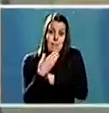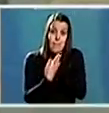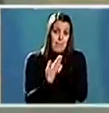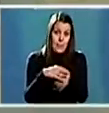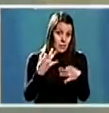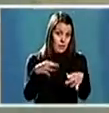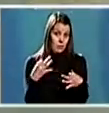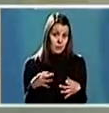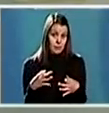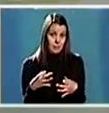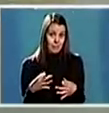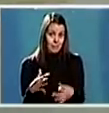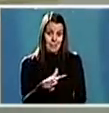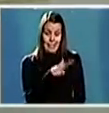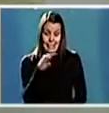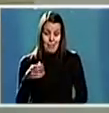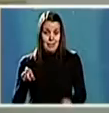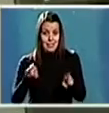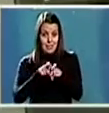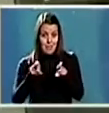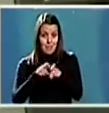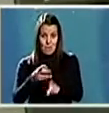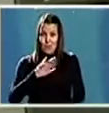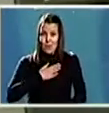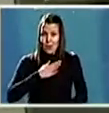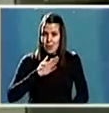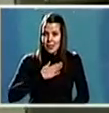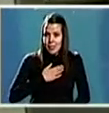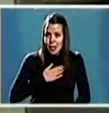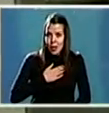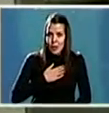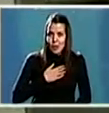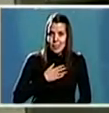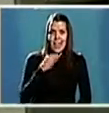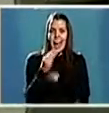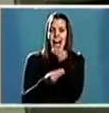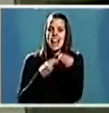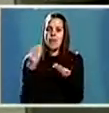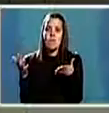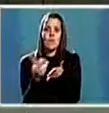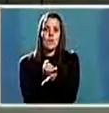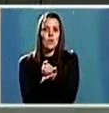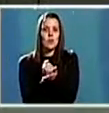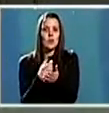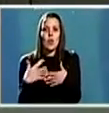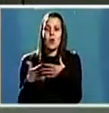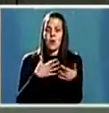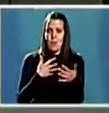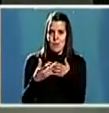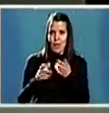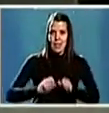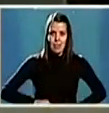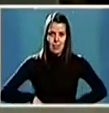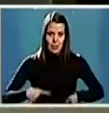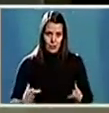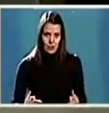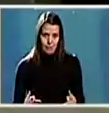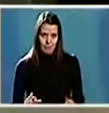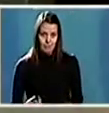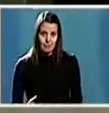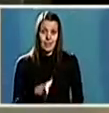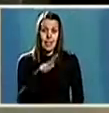panadería convencional. E sobre todo máis o noso na medida que nos basamos nun proceso moi artesano, semi-artesanal. Agora